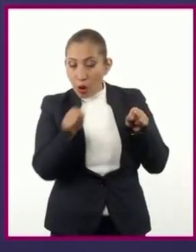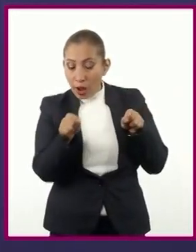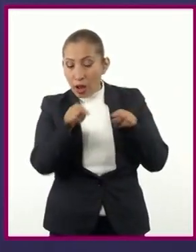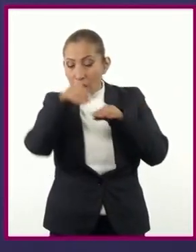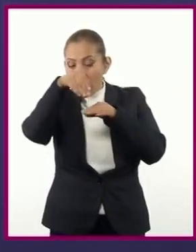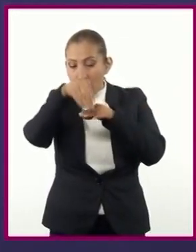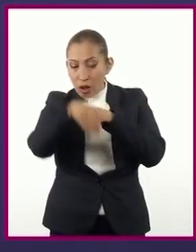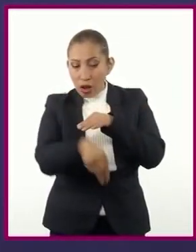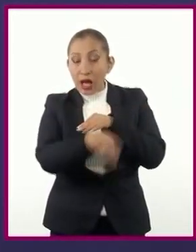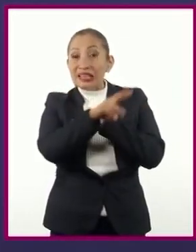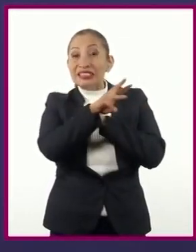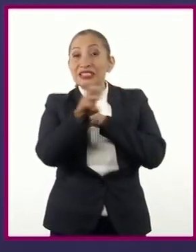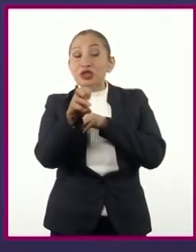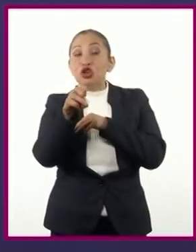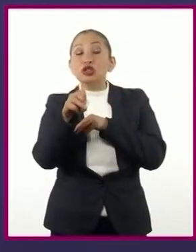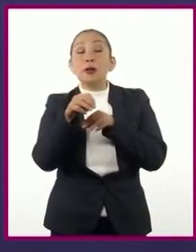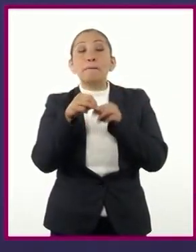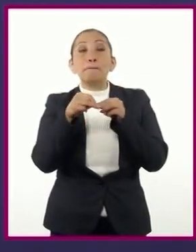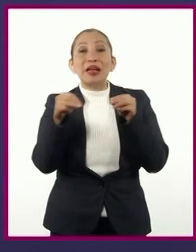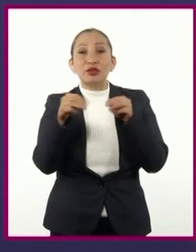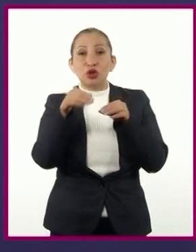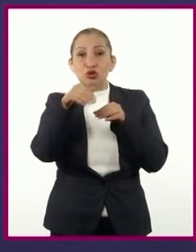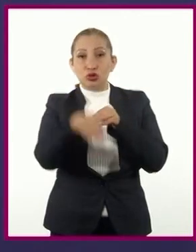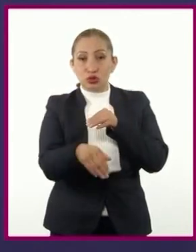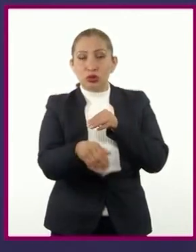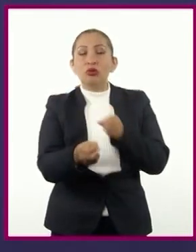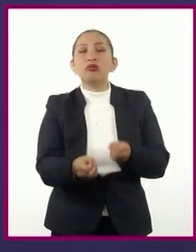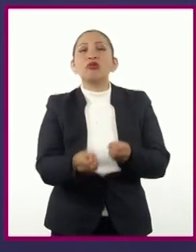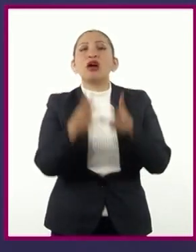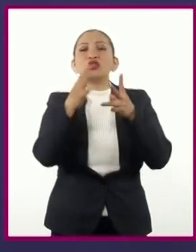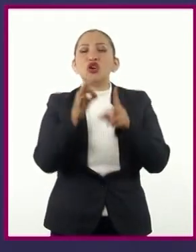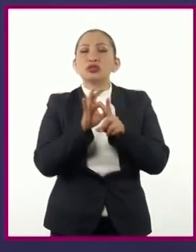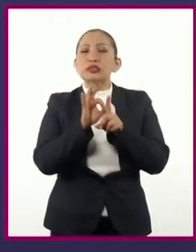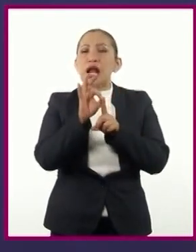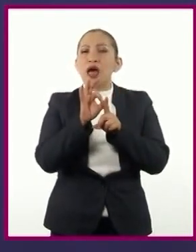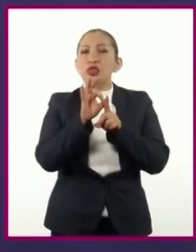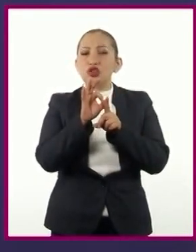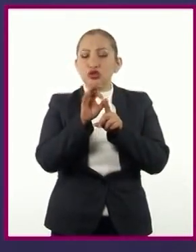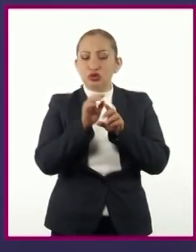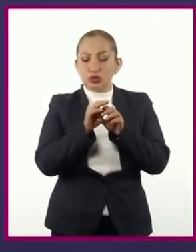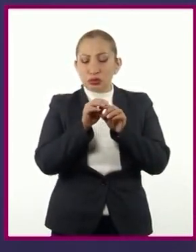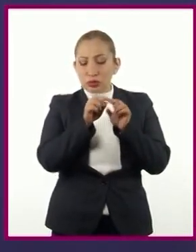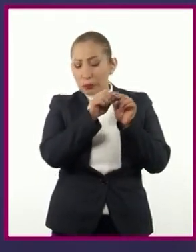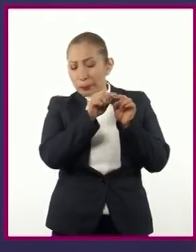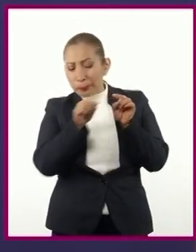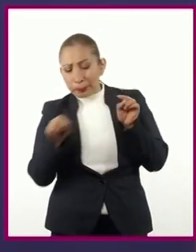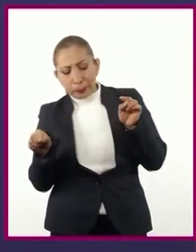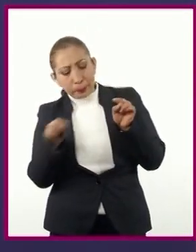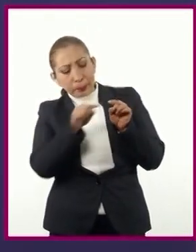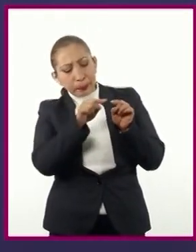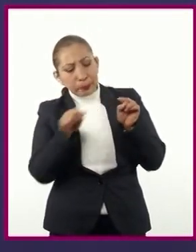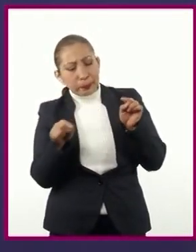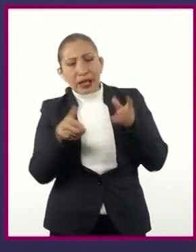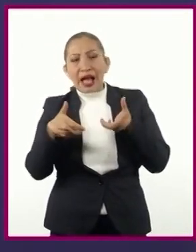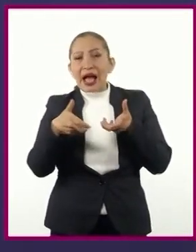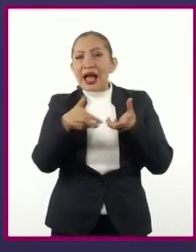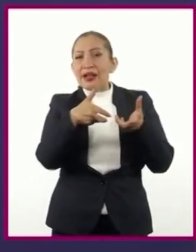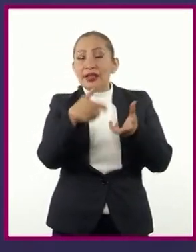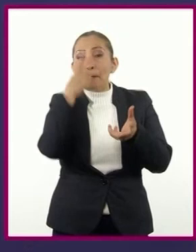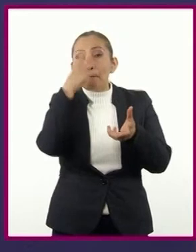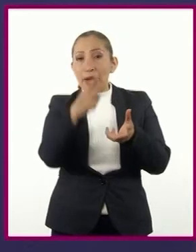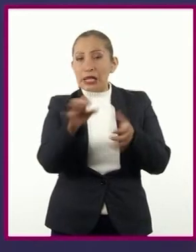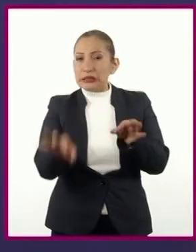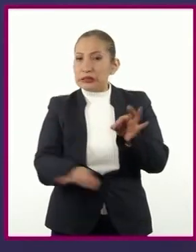ascender 300 metros. ¿Cuántos grados de elevación teta debe tener la carretera